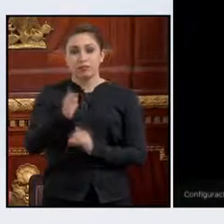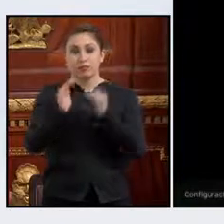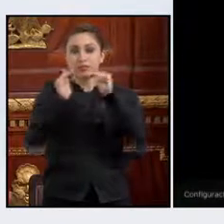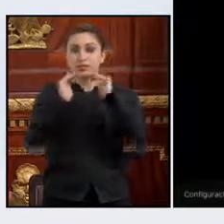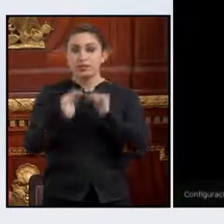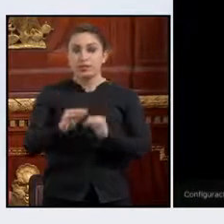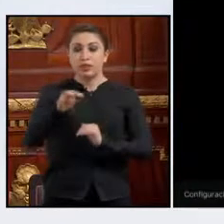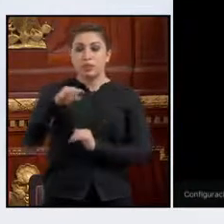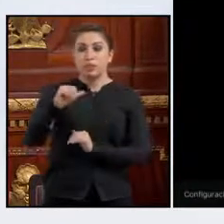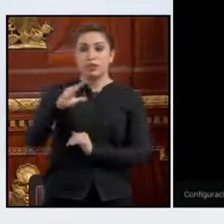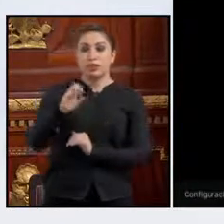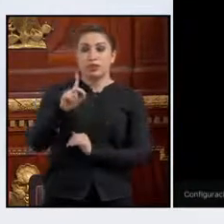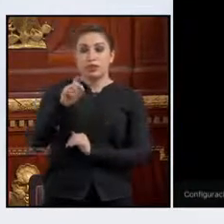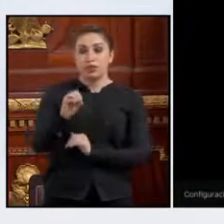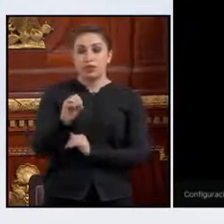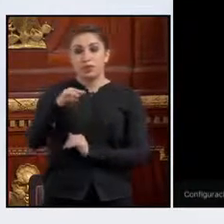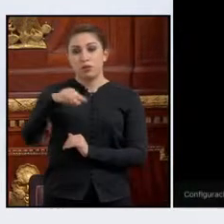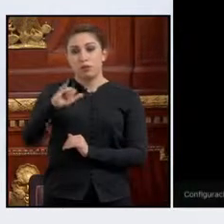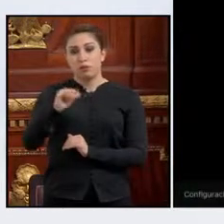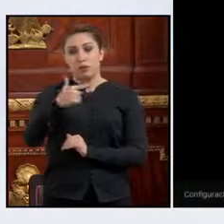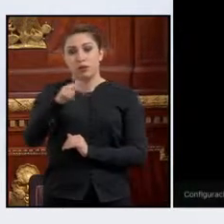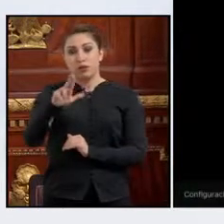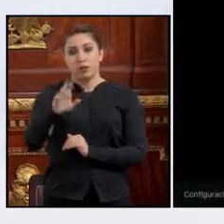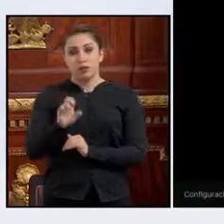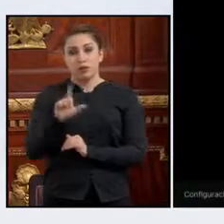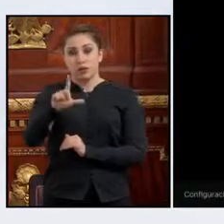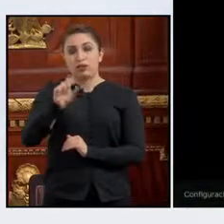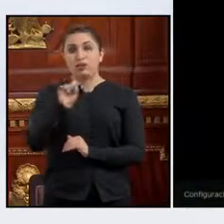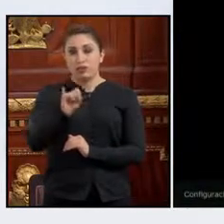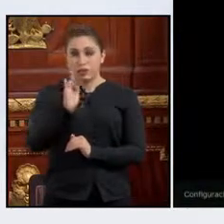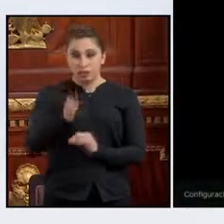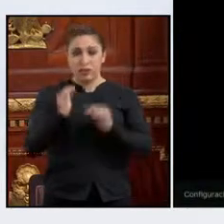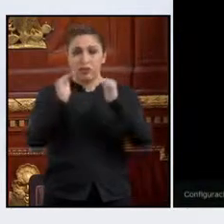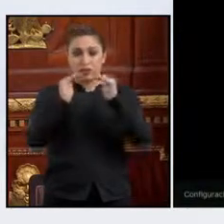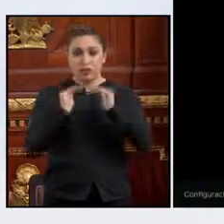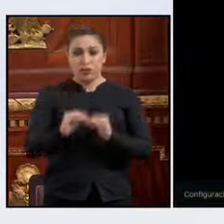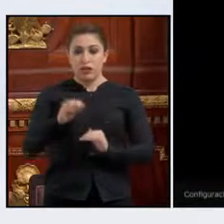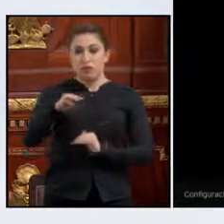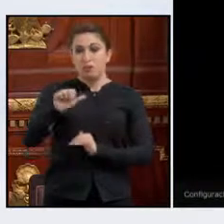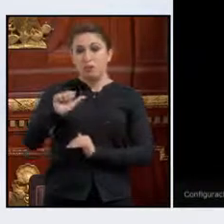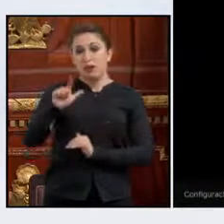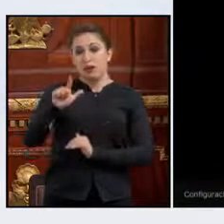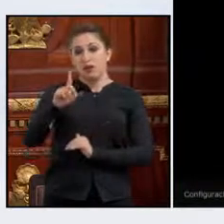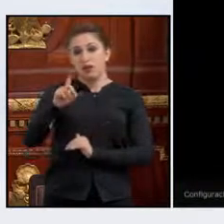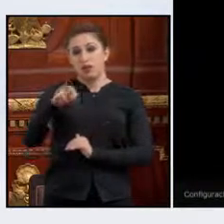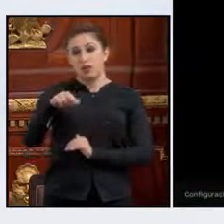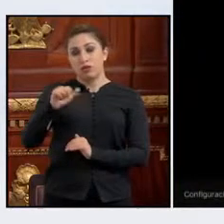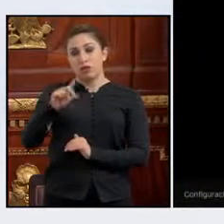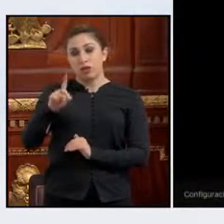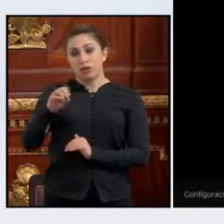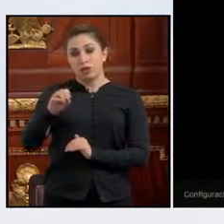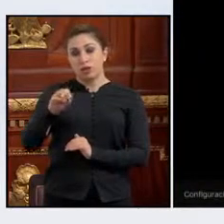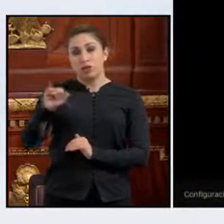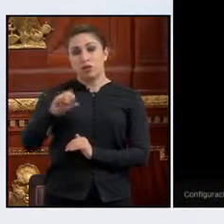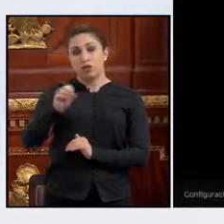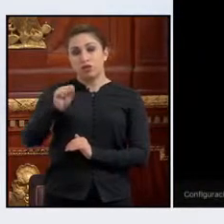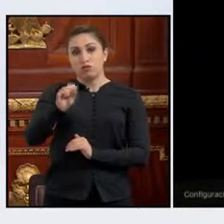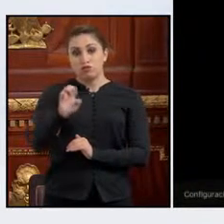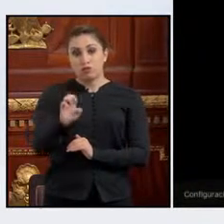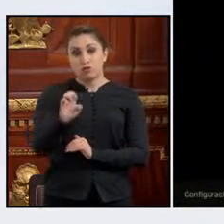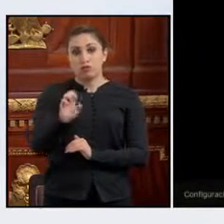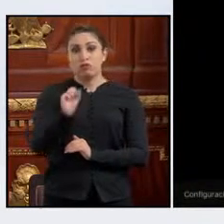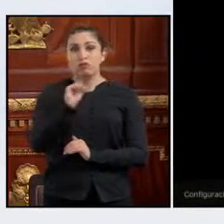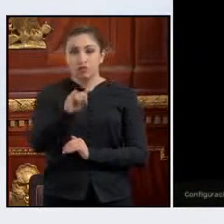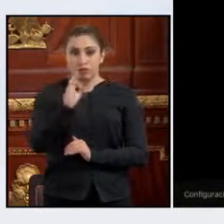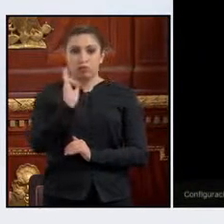Escartín Miguel Ángel. Miguel Macedo, a favor. Maldonado Salgado José Valentín. Valentín Maldonado, en